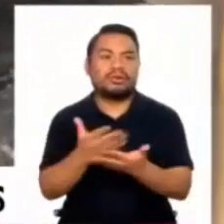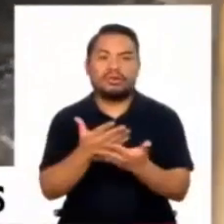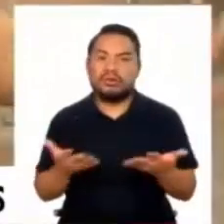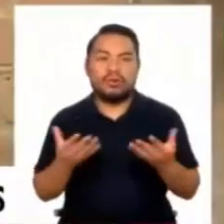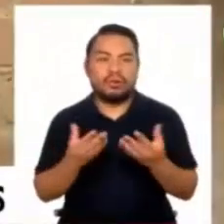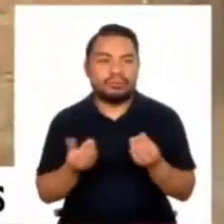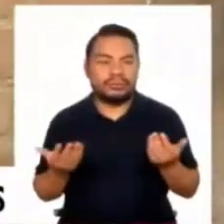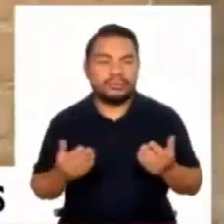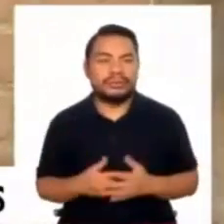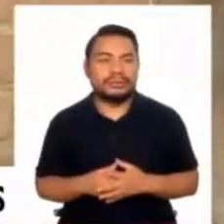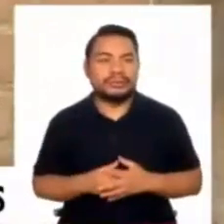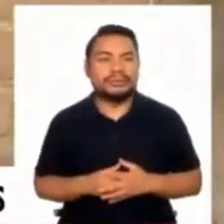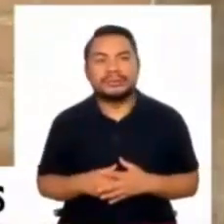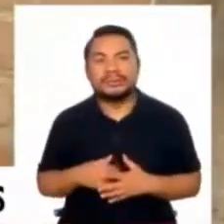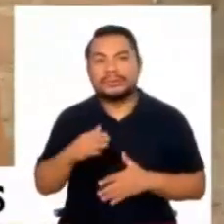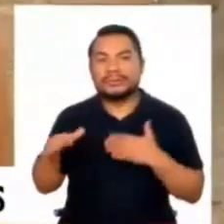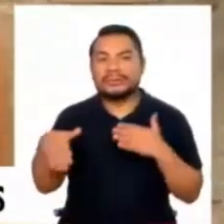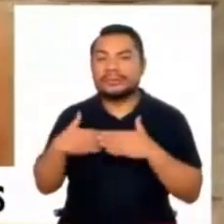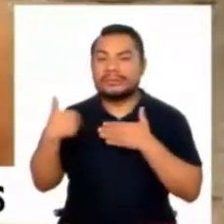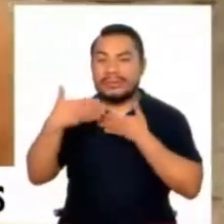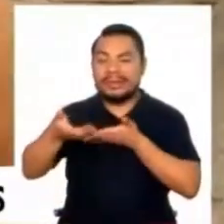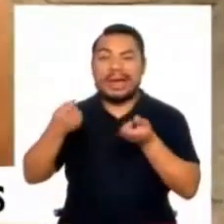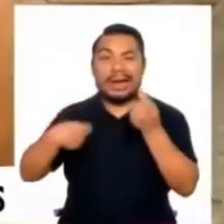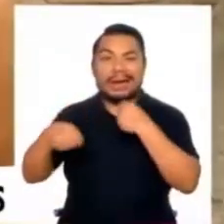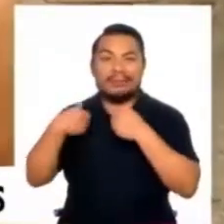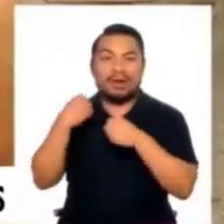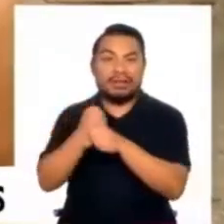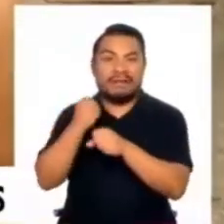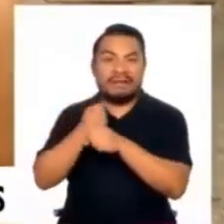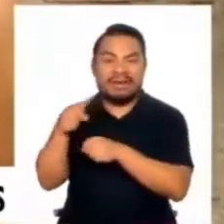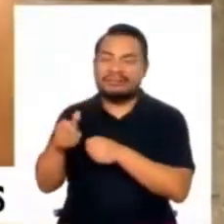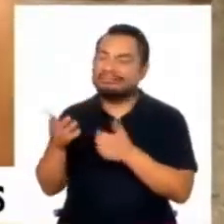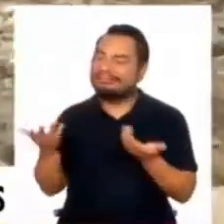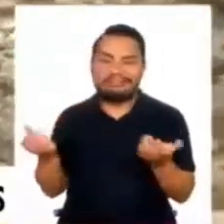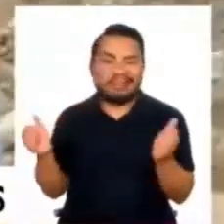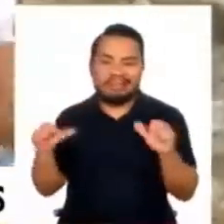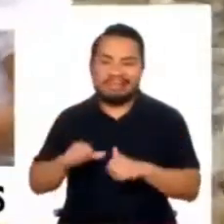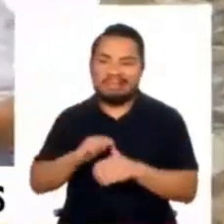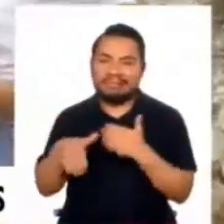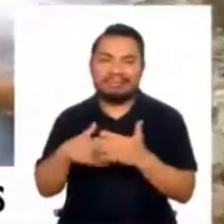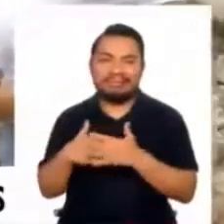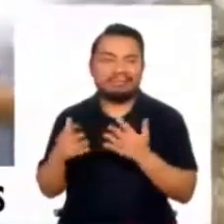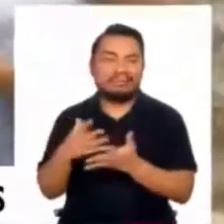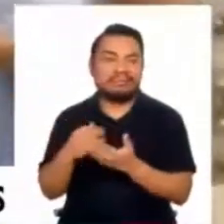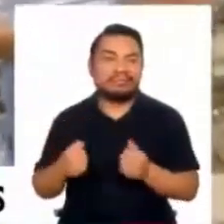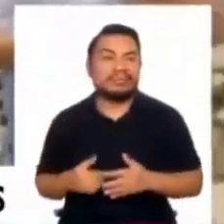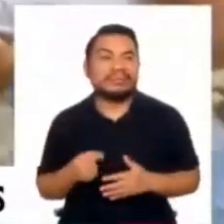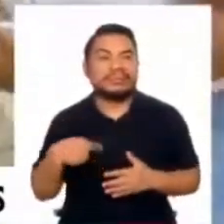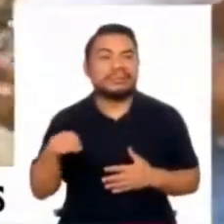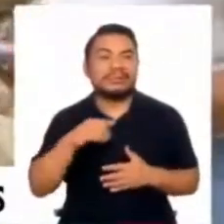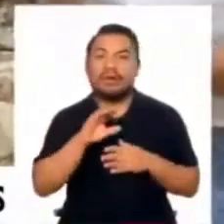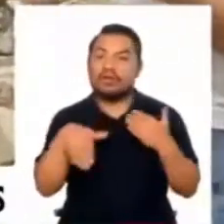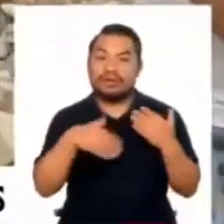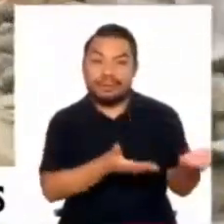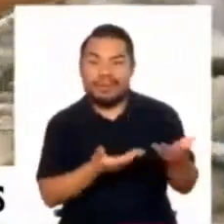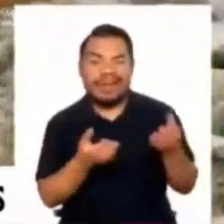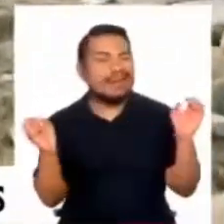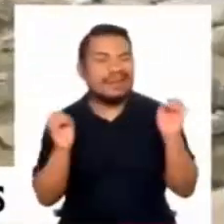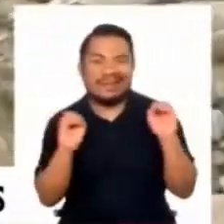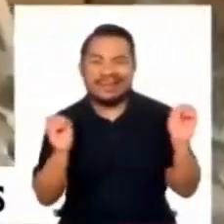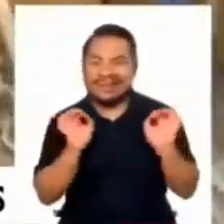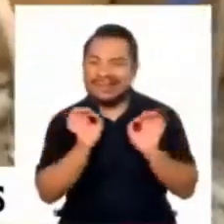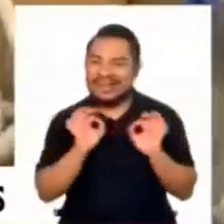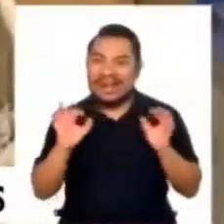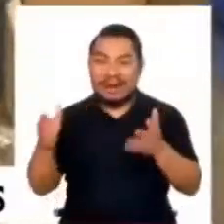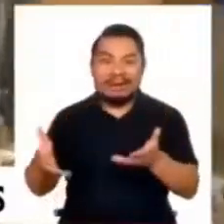paso. Las cosas que están en la tienda ya no sirven, las cosas. Ya no podemos hacer nada. No hemos podido sacar nada. Nada de la